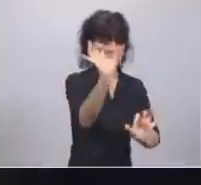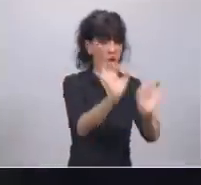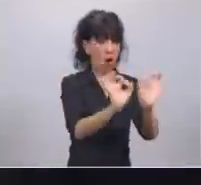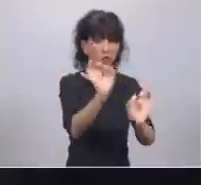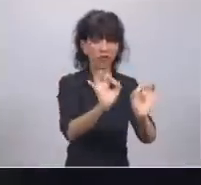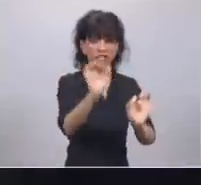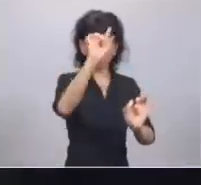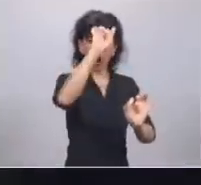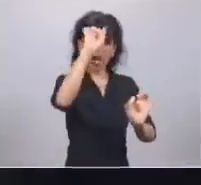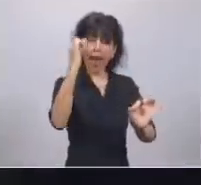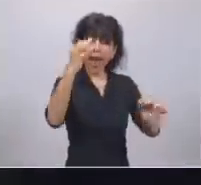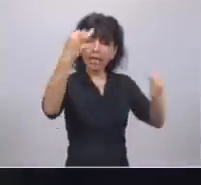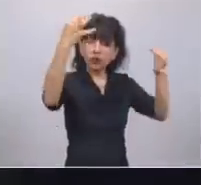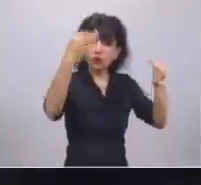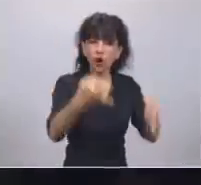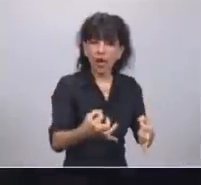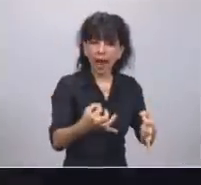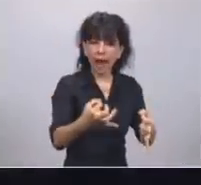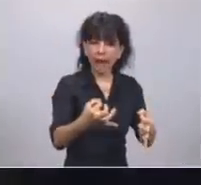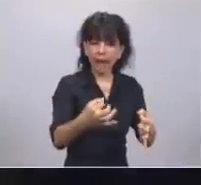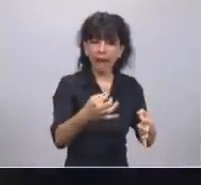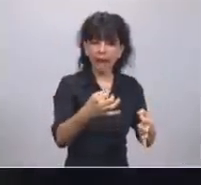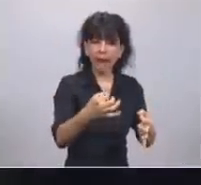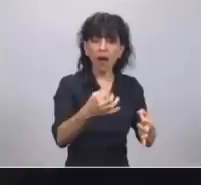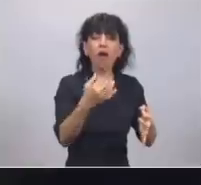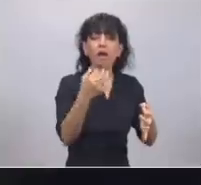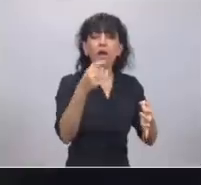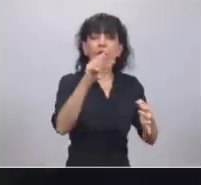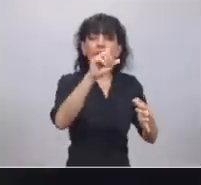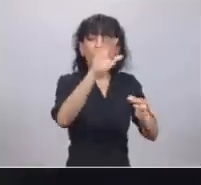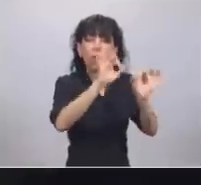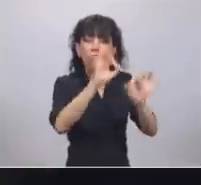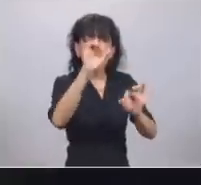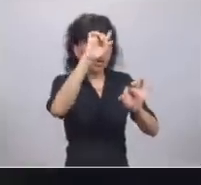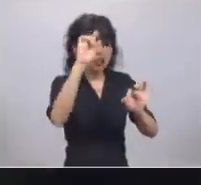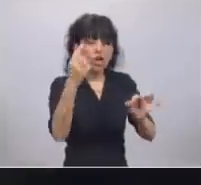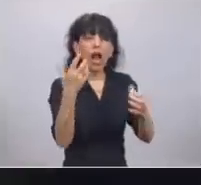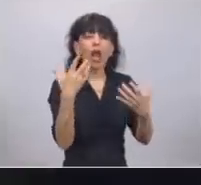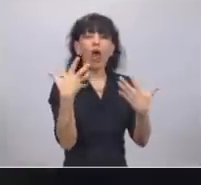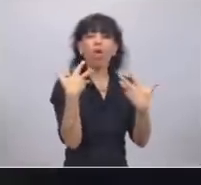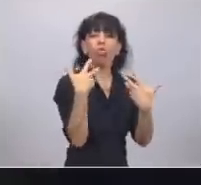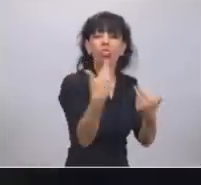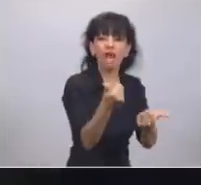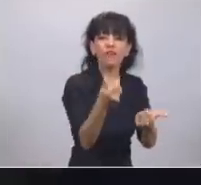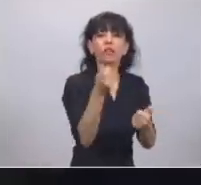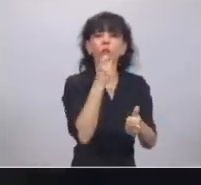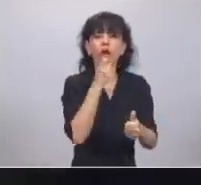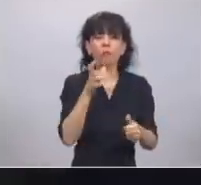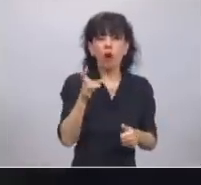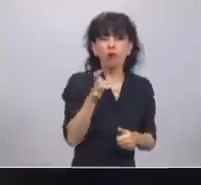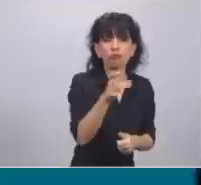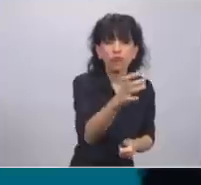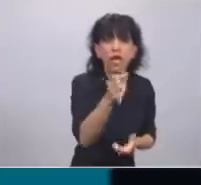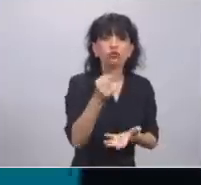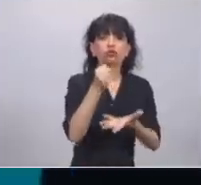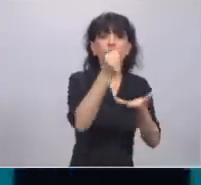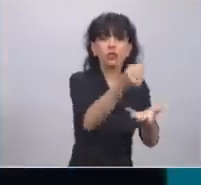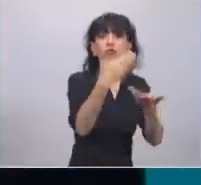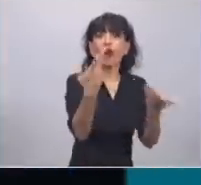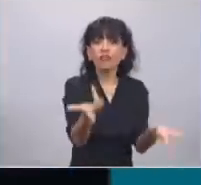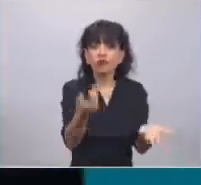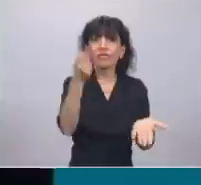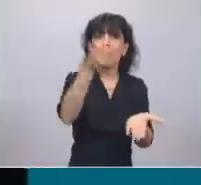nacional que defienda los subsidios en el ferrocarril y